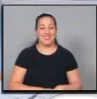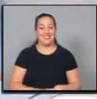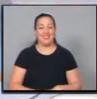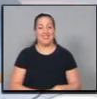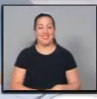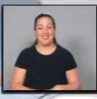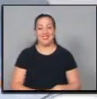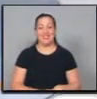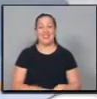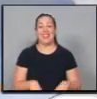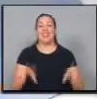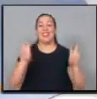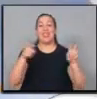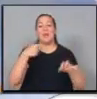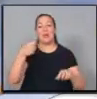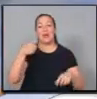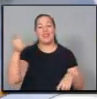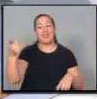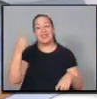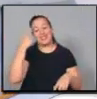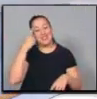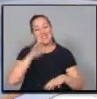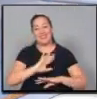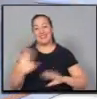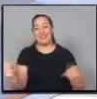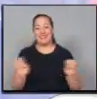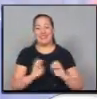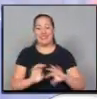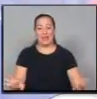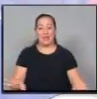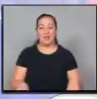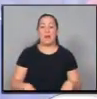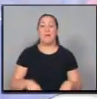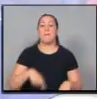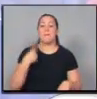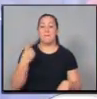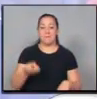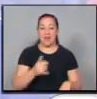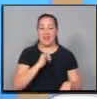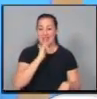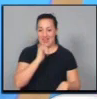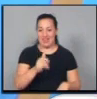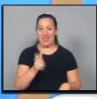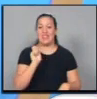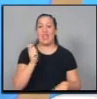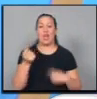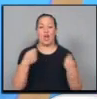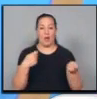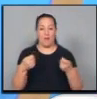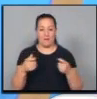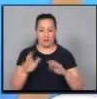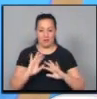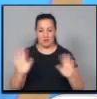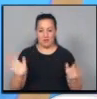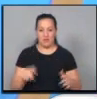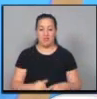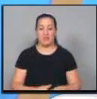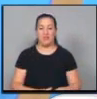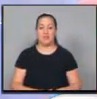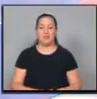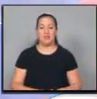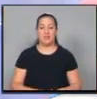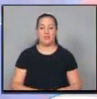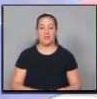tema de las cuotas, que todavía no empezó y para él ya empezó. Es tremenda su situación. Mañana lo nombramos al aire al comerciante. Sí, no, bueno. Mañana lo nombramos. Respeten el